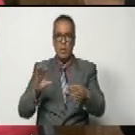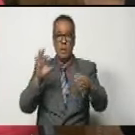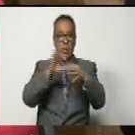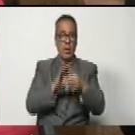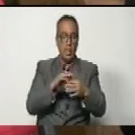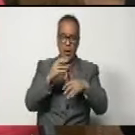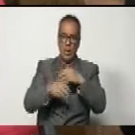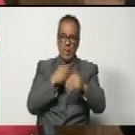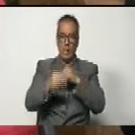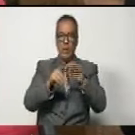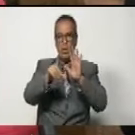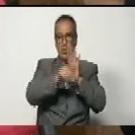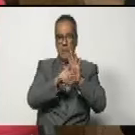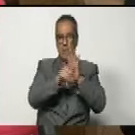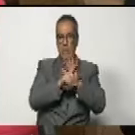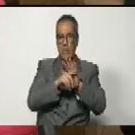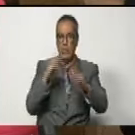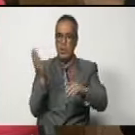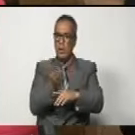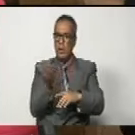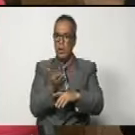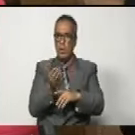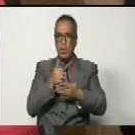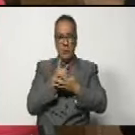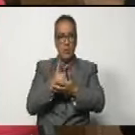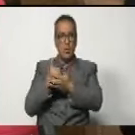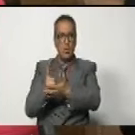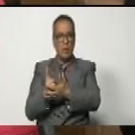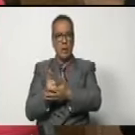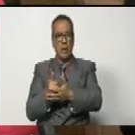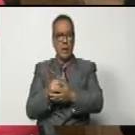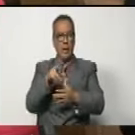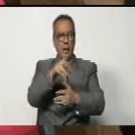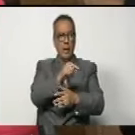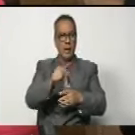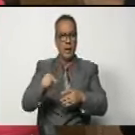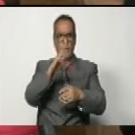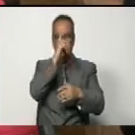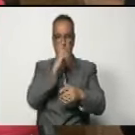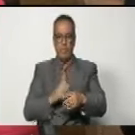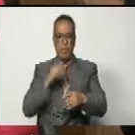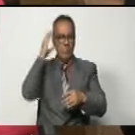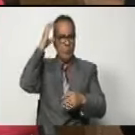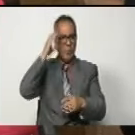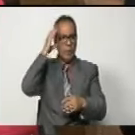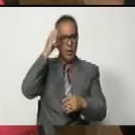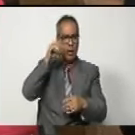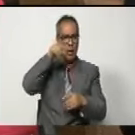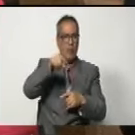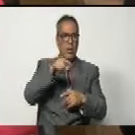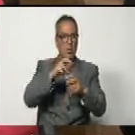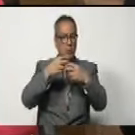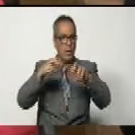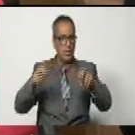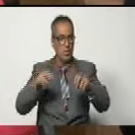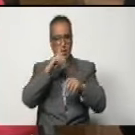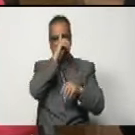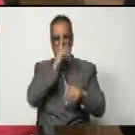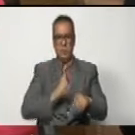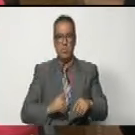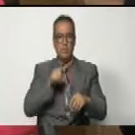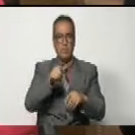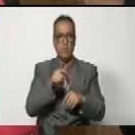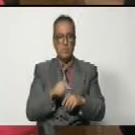dependencia establecido en esta ley, será sancionado con asistencia a sesiones de capacitación y concientización en materia de